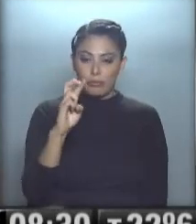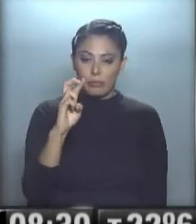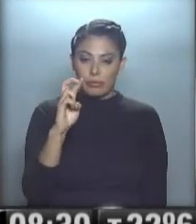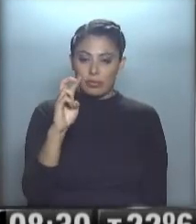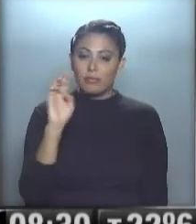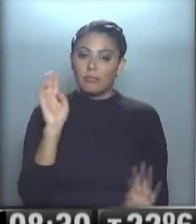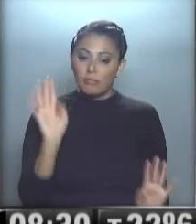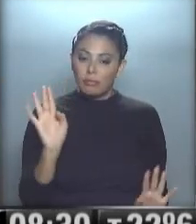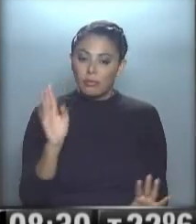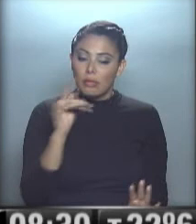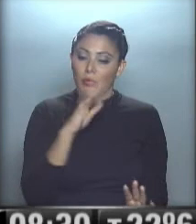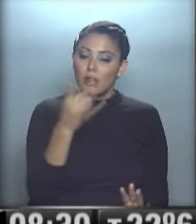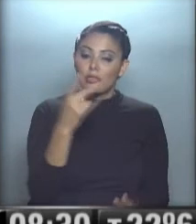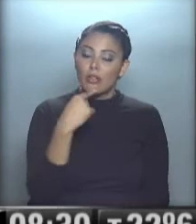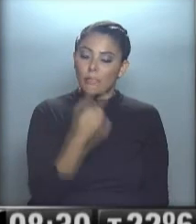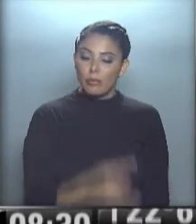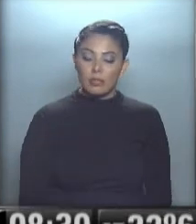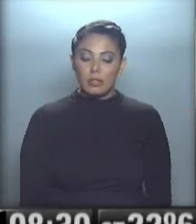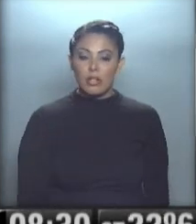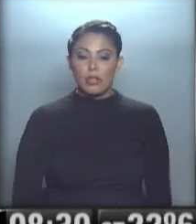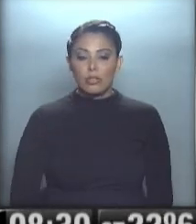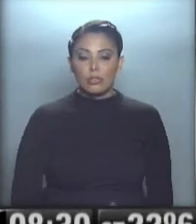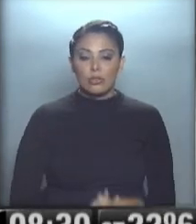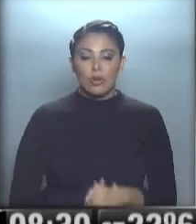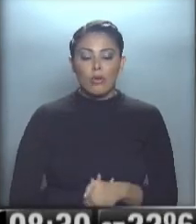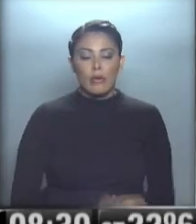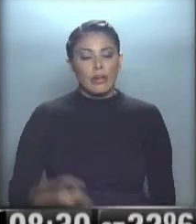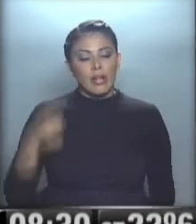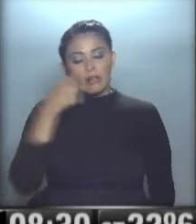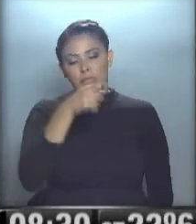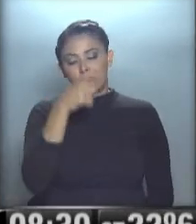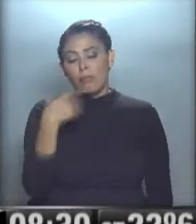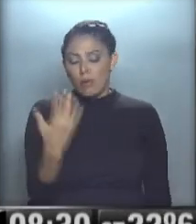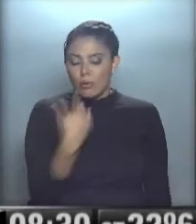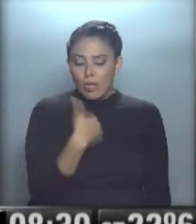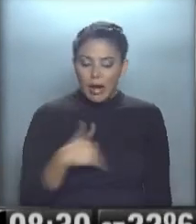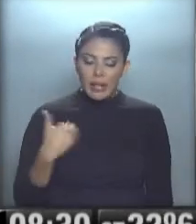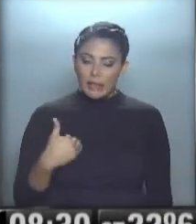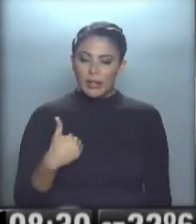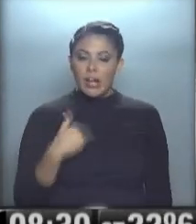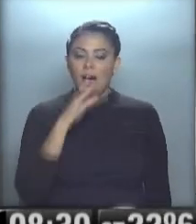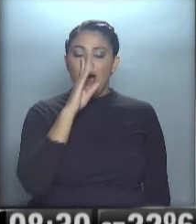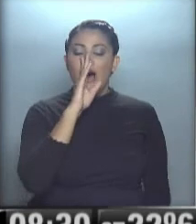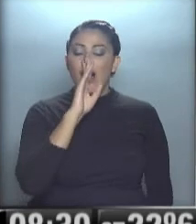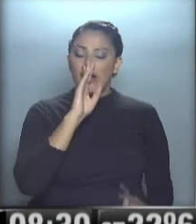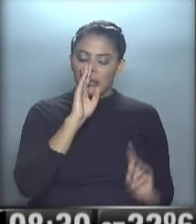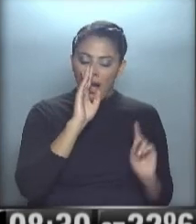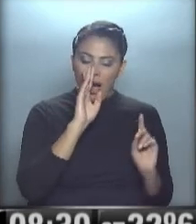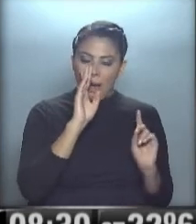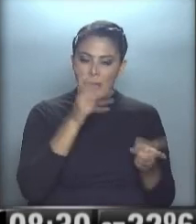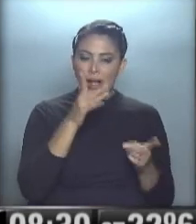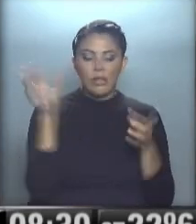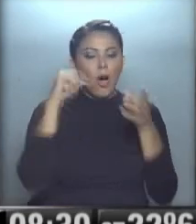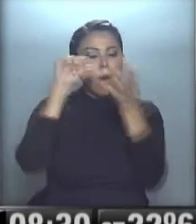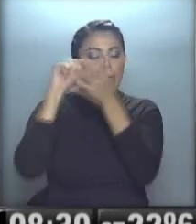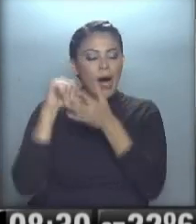ser evacuado. Respecto a los ataques especulativos, obviamente Argentina forma parte del conjunto de